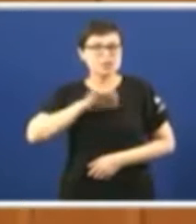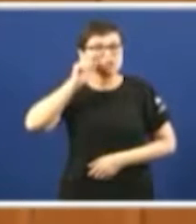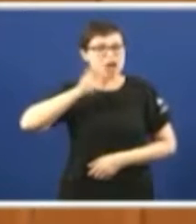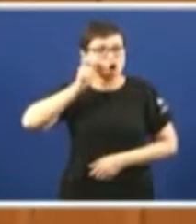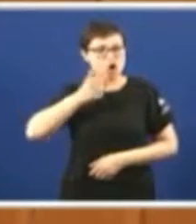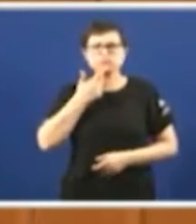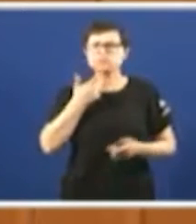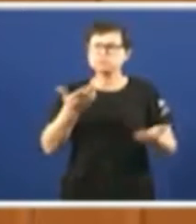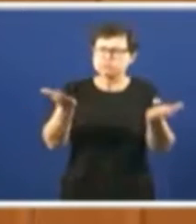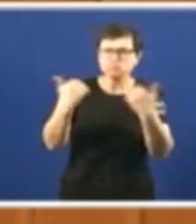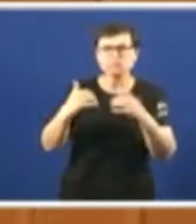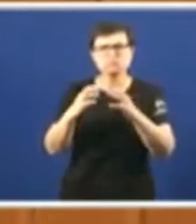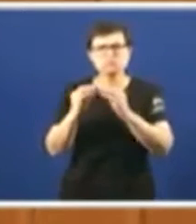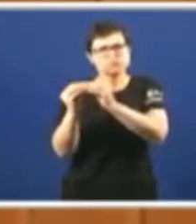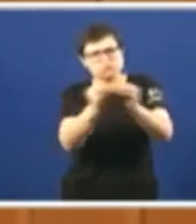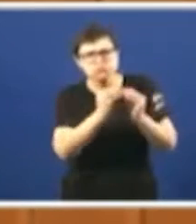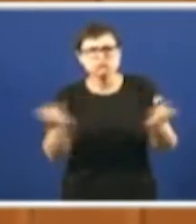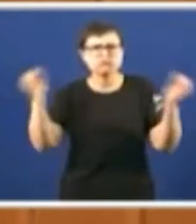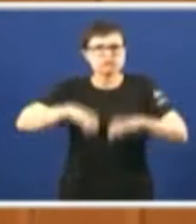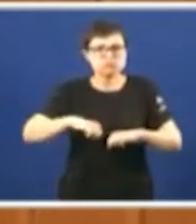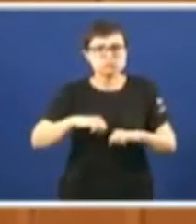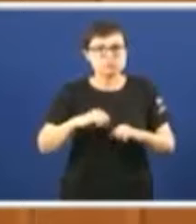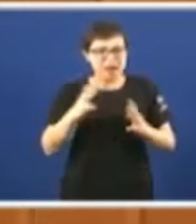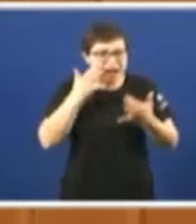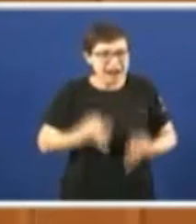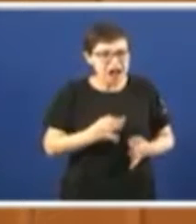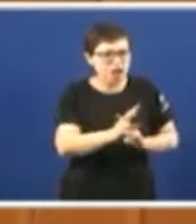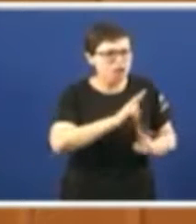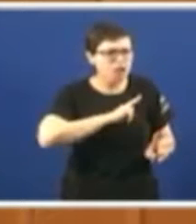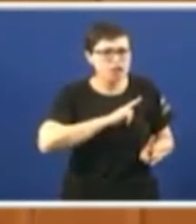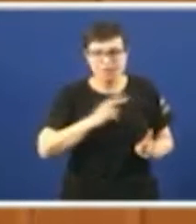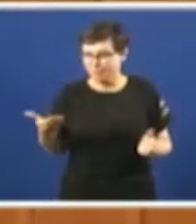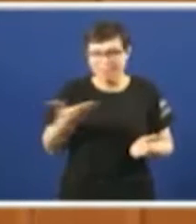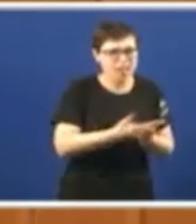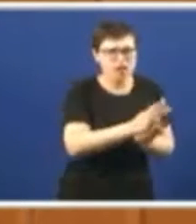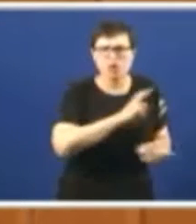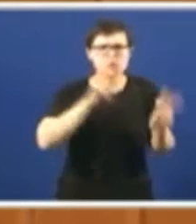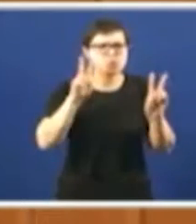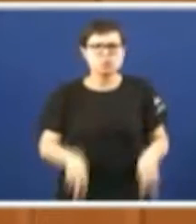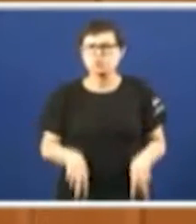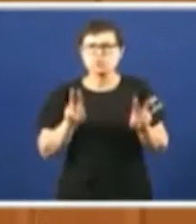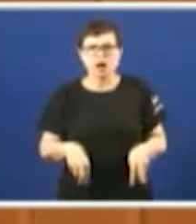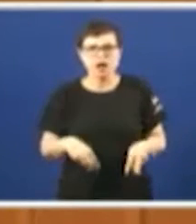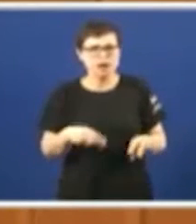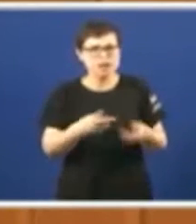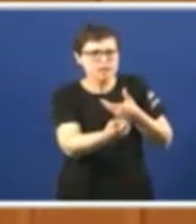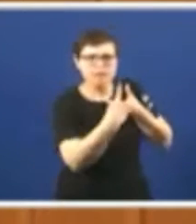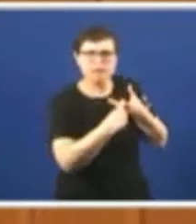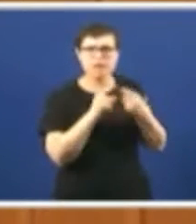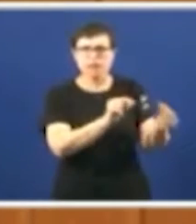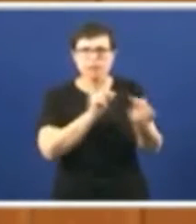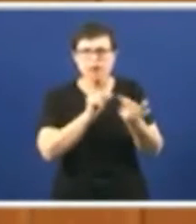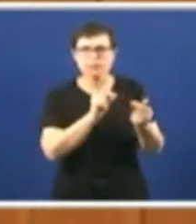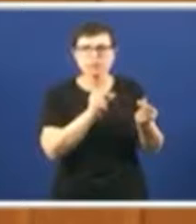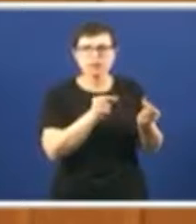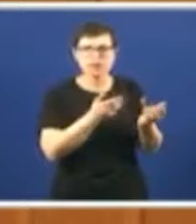consenso? A cal consenso exactamente? Dende logo nunca o consenso que propón a oposición. Non quixeron entrar no debate nin poñer alternativa ningunha sobre a mesa.